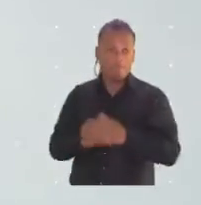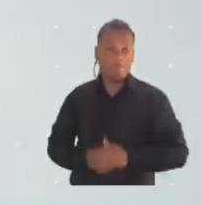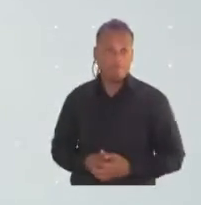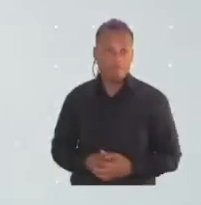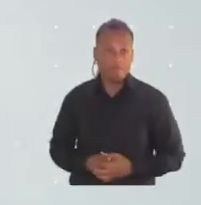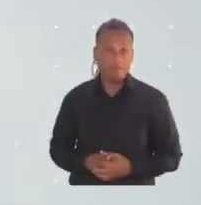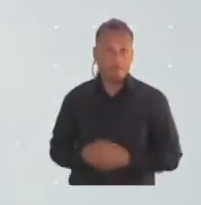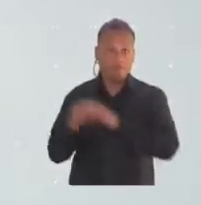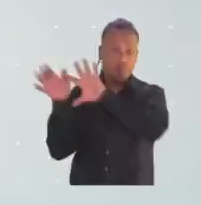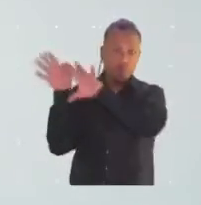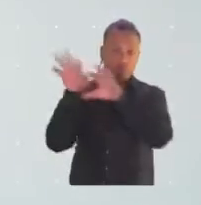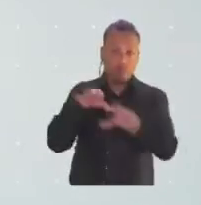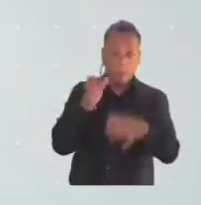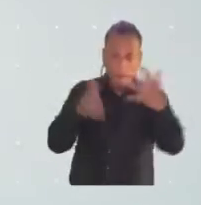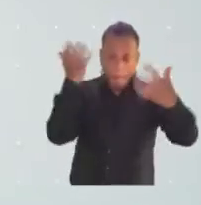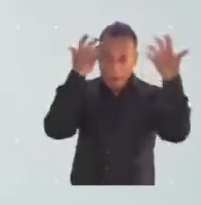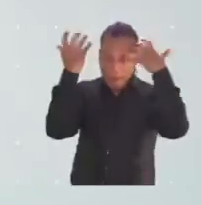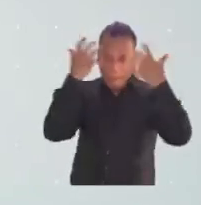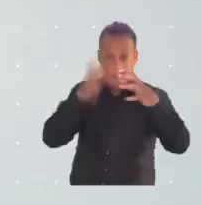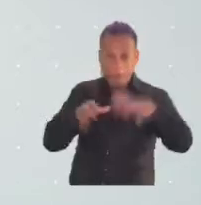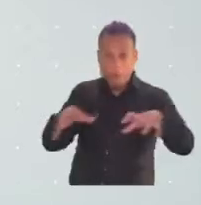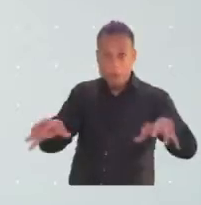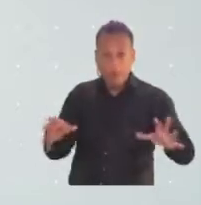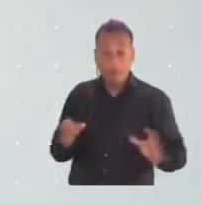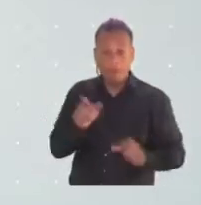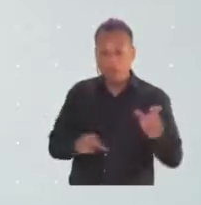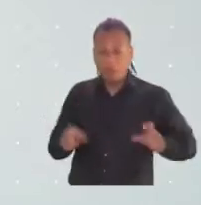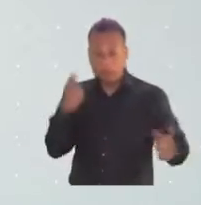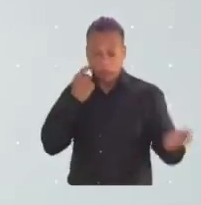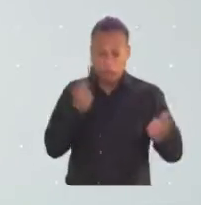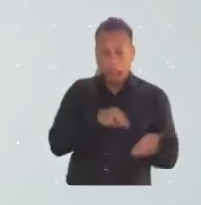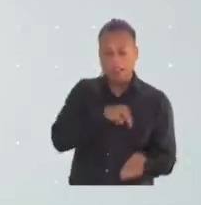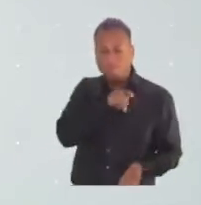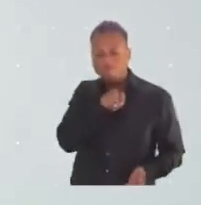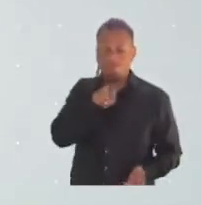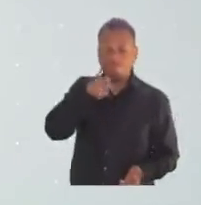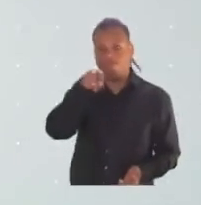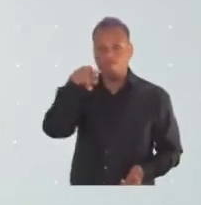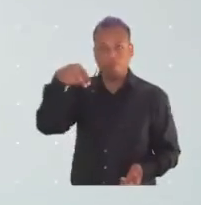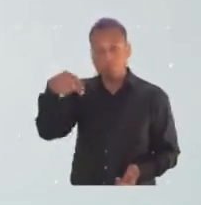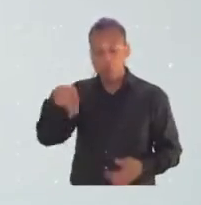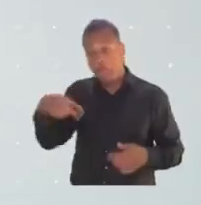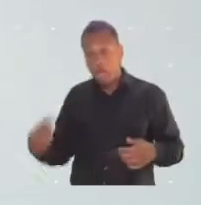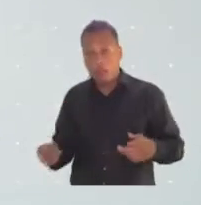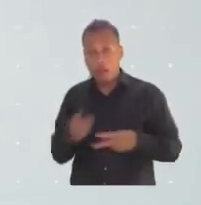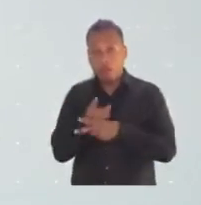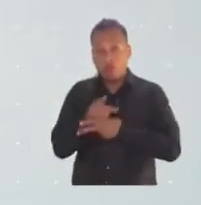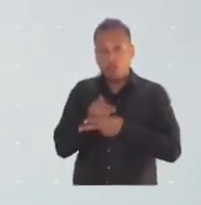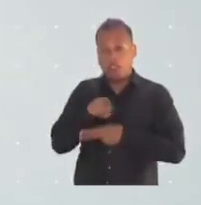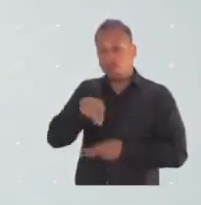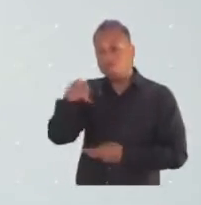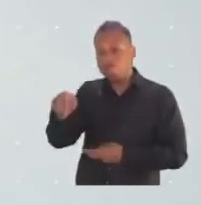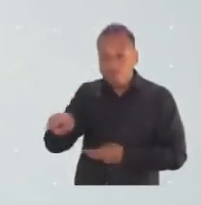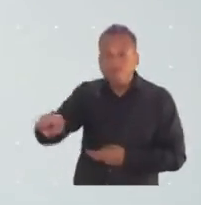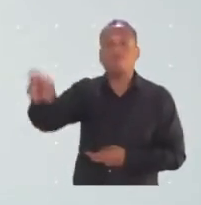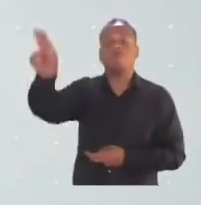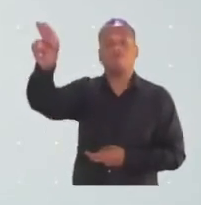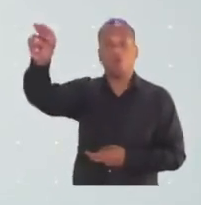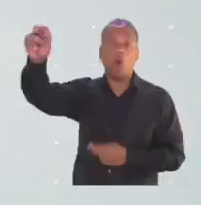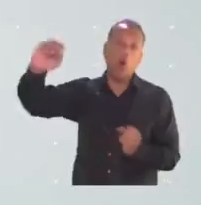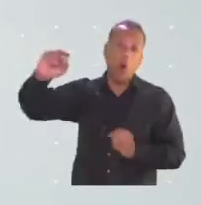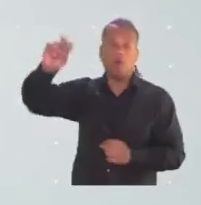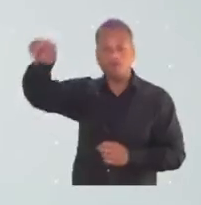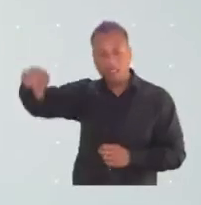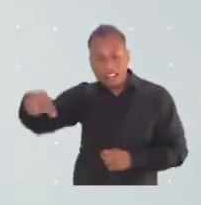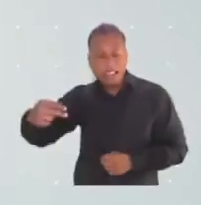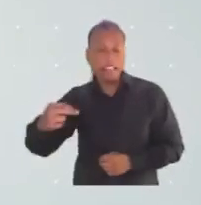haciendo maromas y rogando para no caer o enterrarse, deben cruzar por esta zona para salir o entrar al corregimiento.